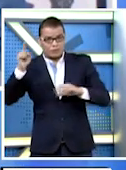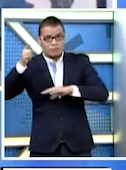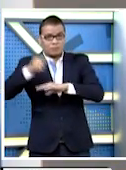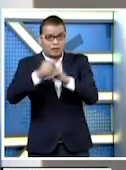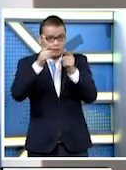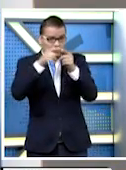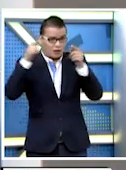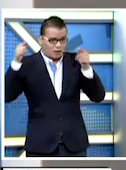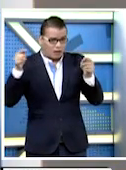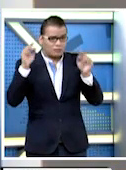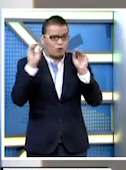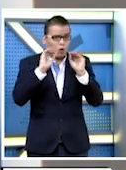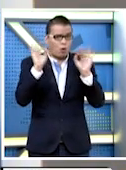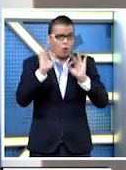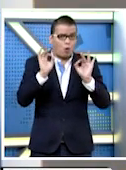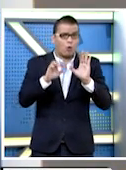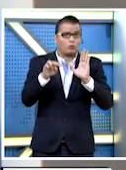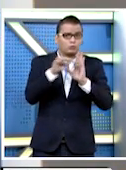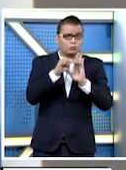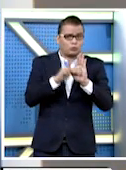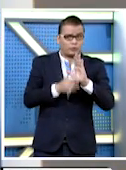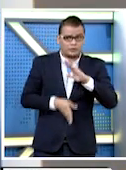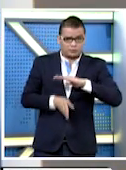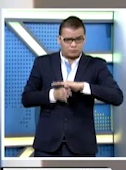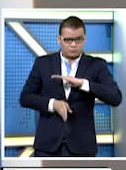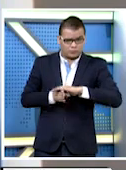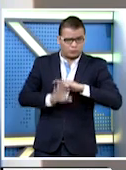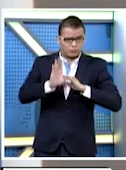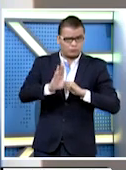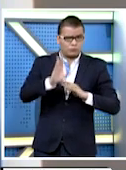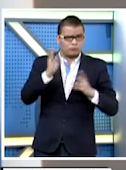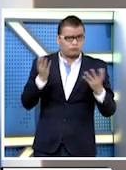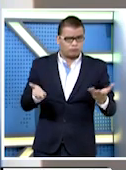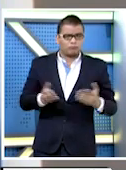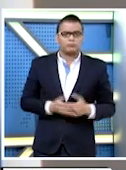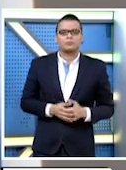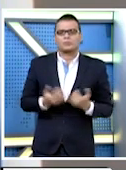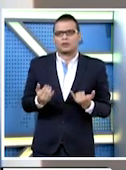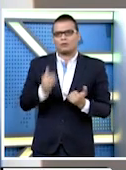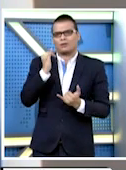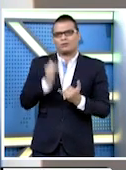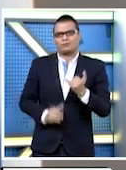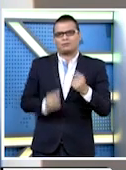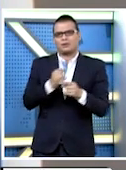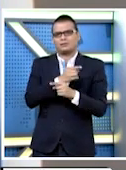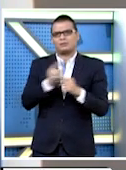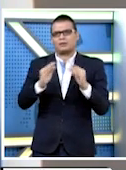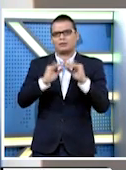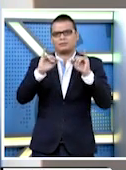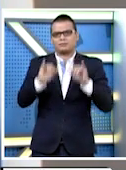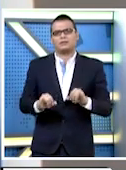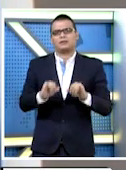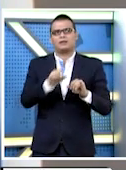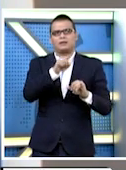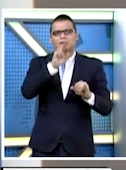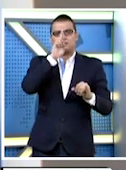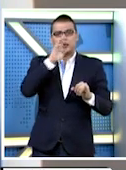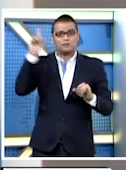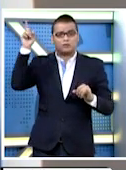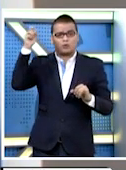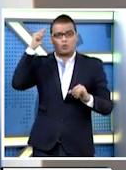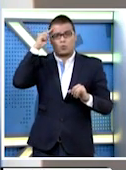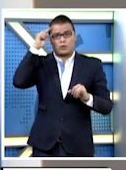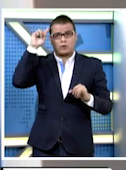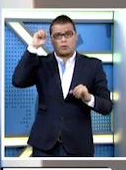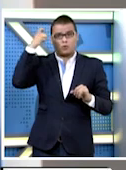actuales? Sí, nosotros tenemos la última semana de cuarentena decretada por el gobierno nacional